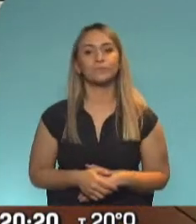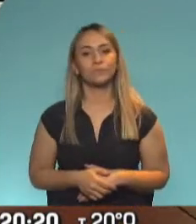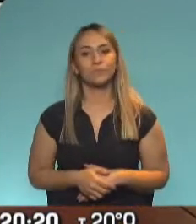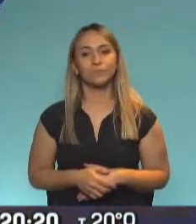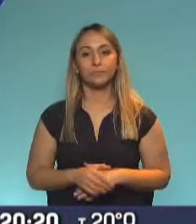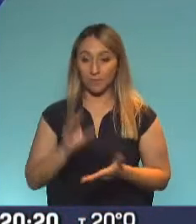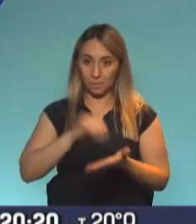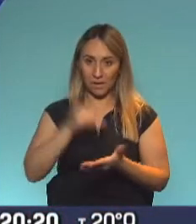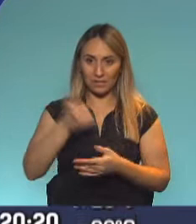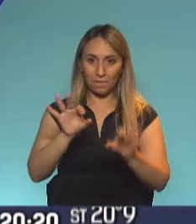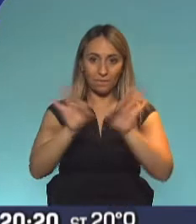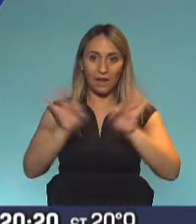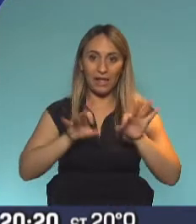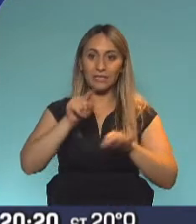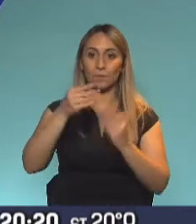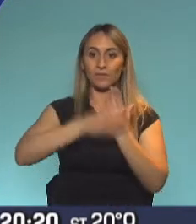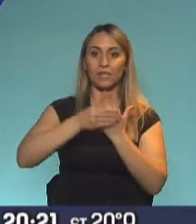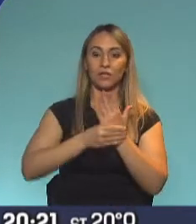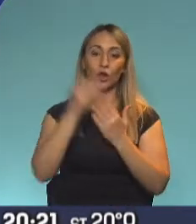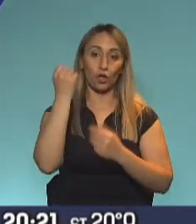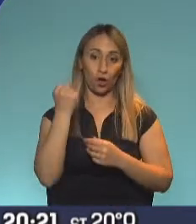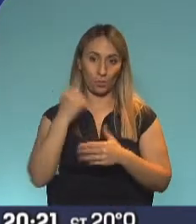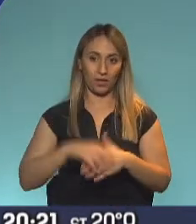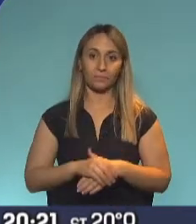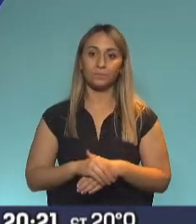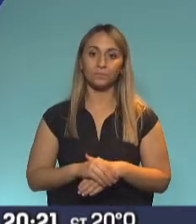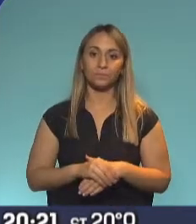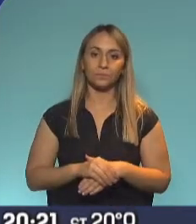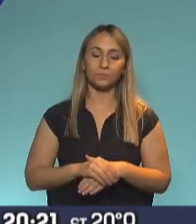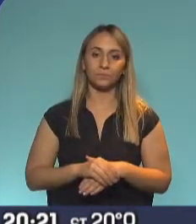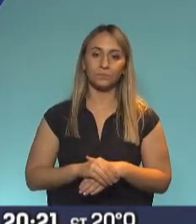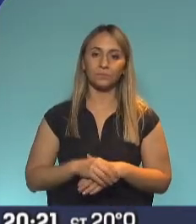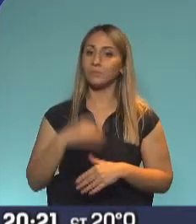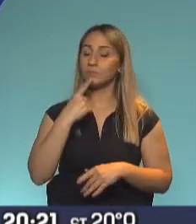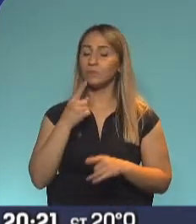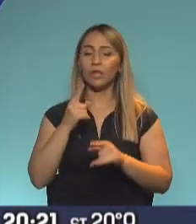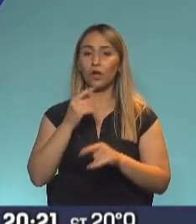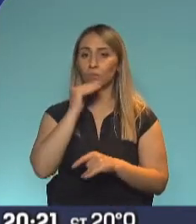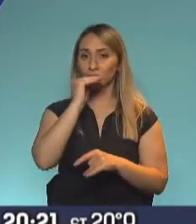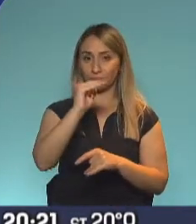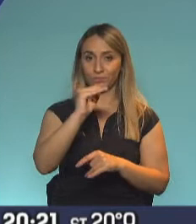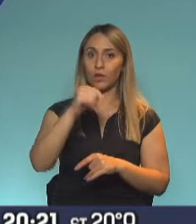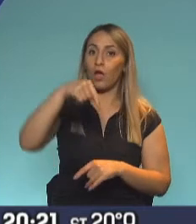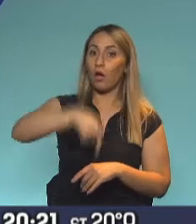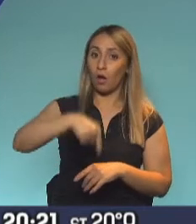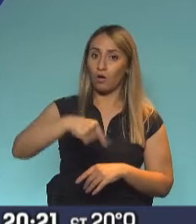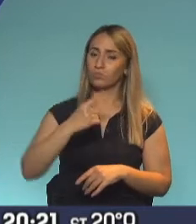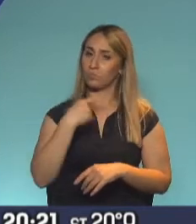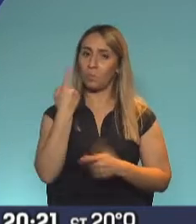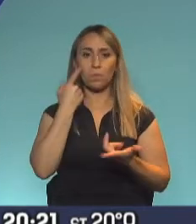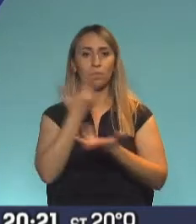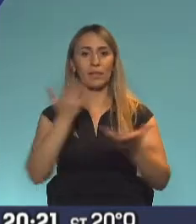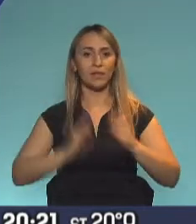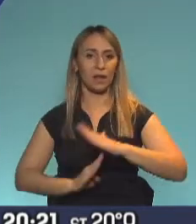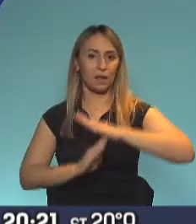Seguimos repasando más frases que ha dicho el ministro de Economía. Por ejemplo, otro de los comentarios que ha hecho es: hoy todos muestran un liderazgo